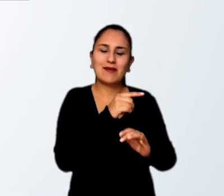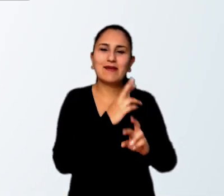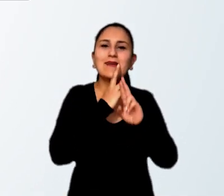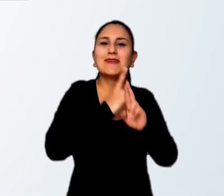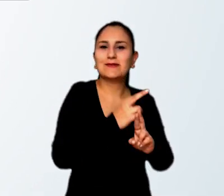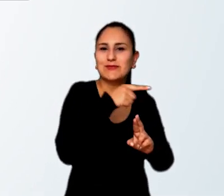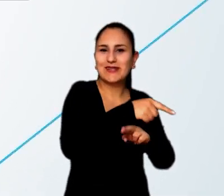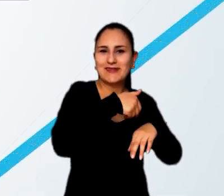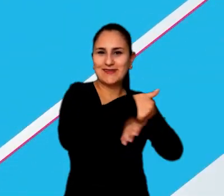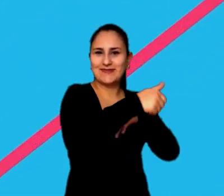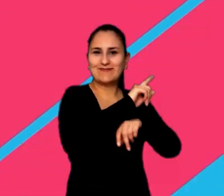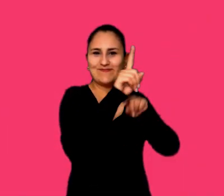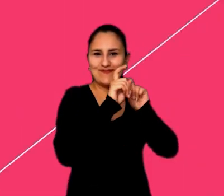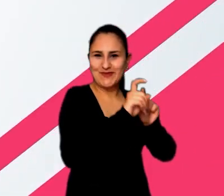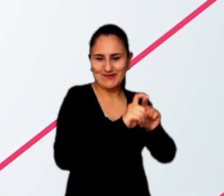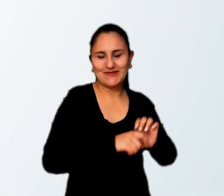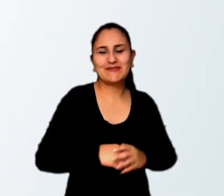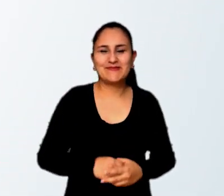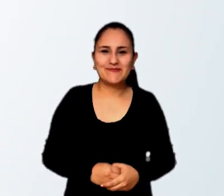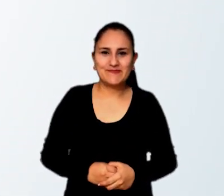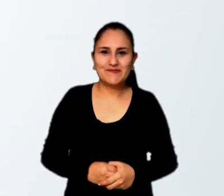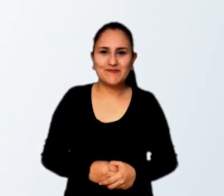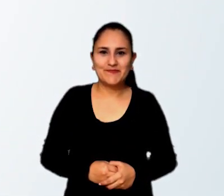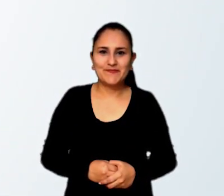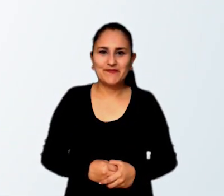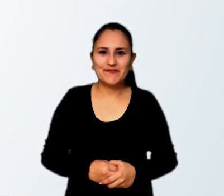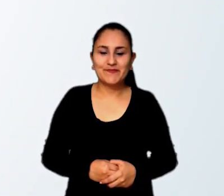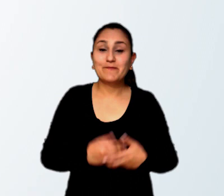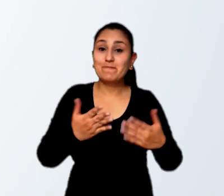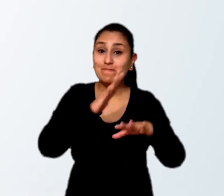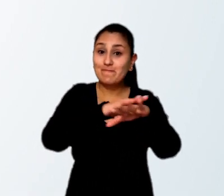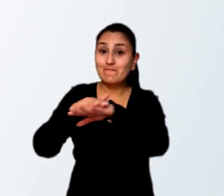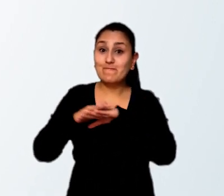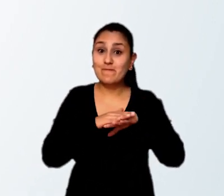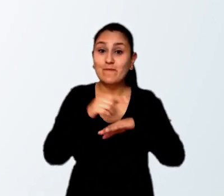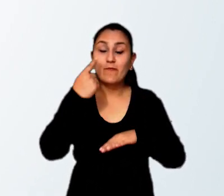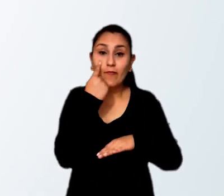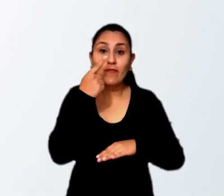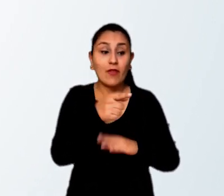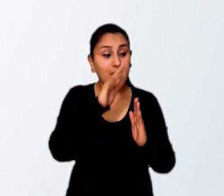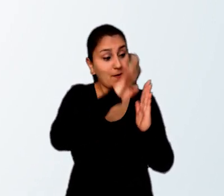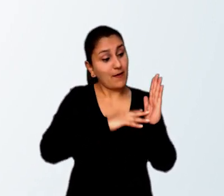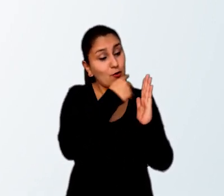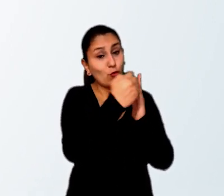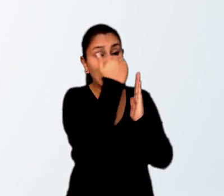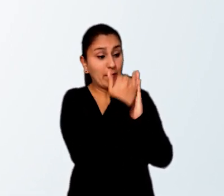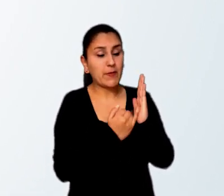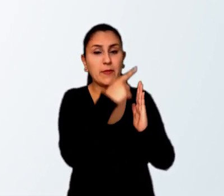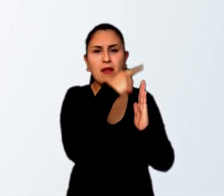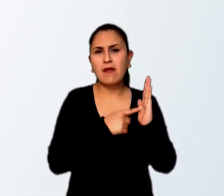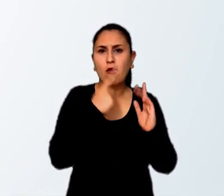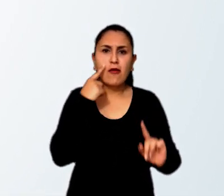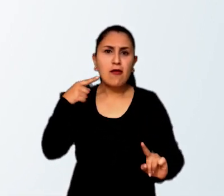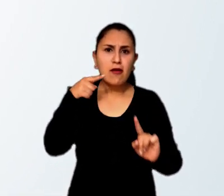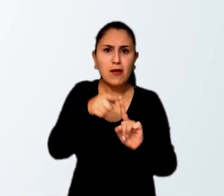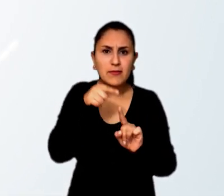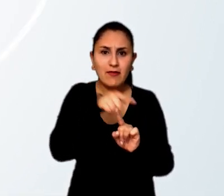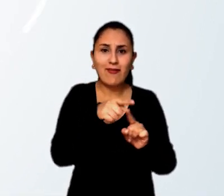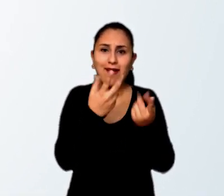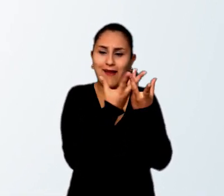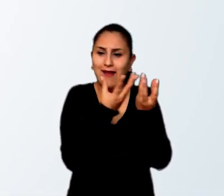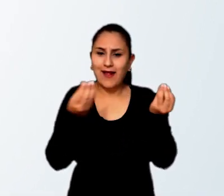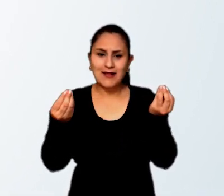la pregunta planteada tenga en cuenta que las rúbricas no tienen como objetivo clasificar las